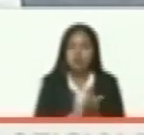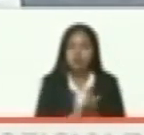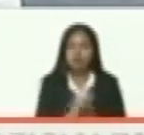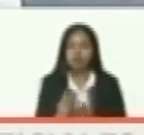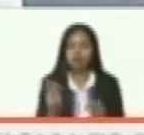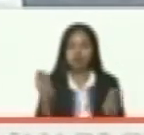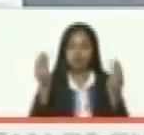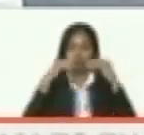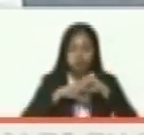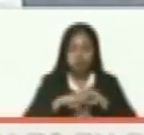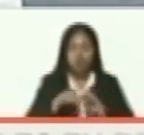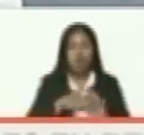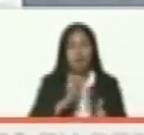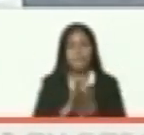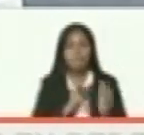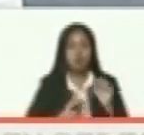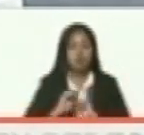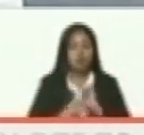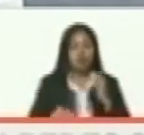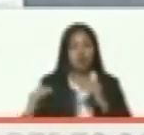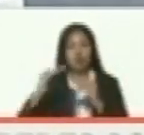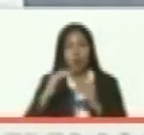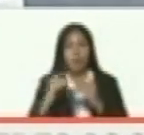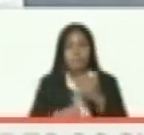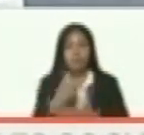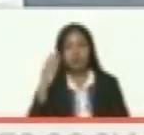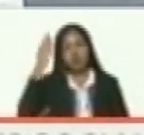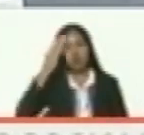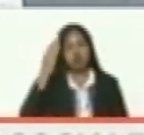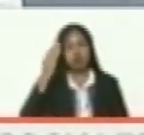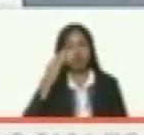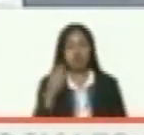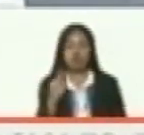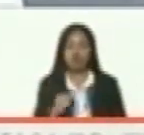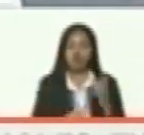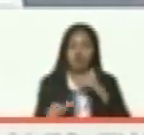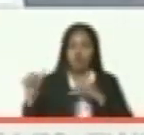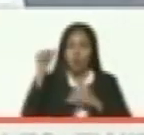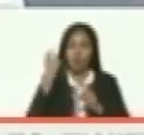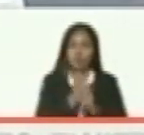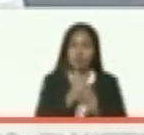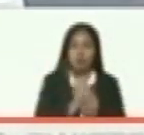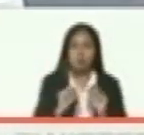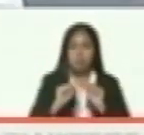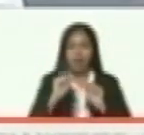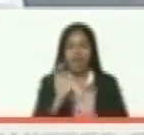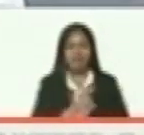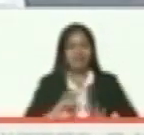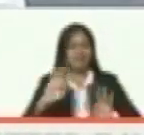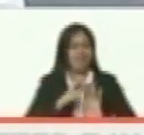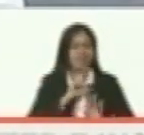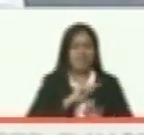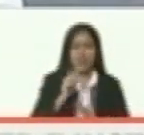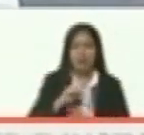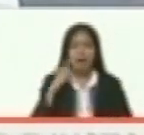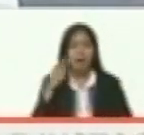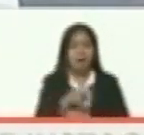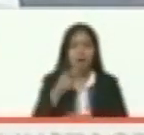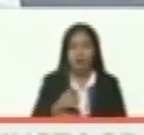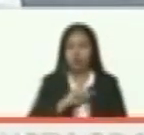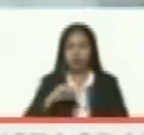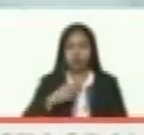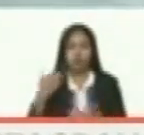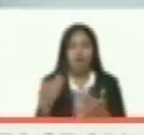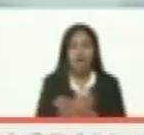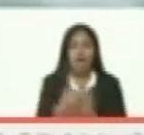cordura, máxima movilización, máxima conciencia y máximo trabajo. A mí no me va a parar nadie, compadre. Ninguna amenaza, ninguna